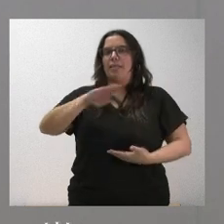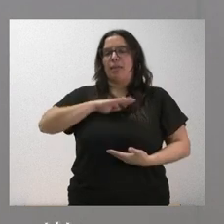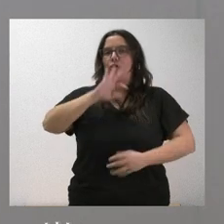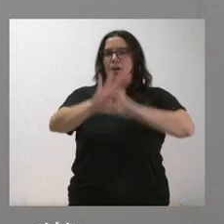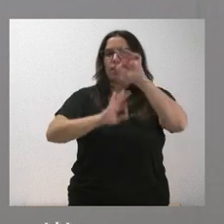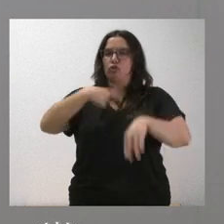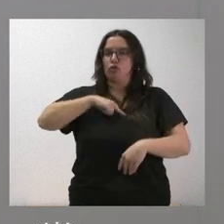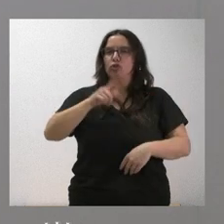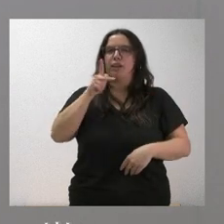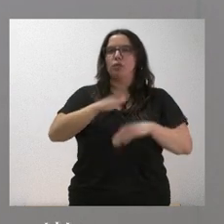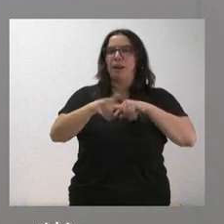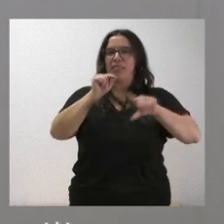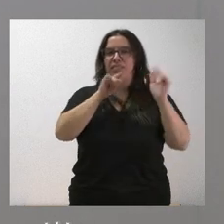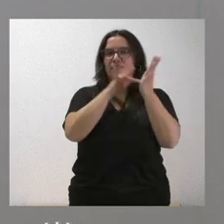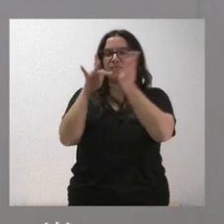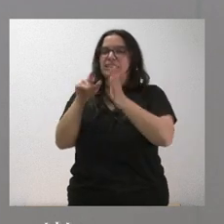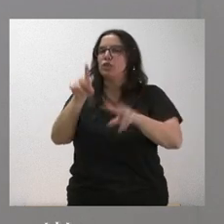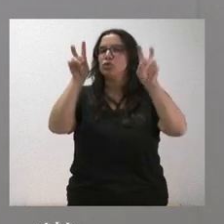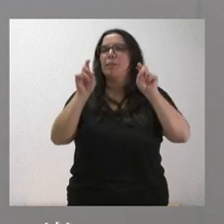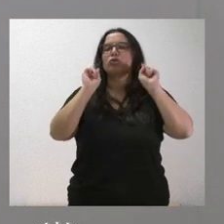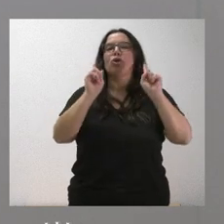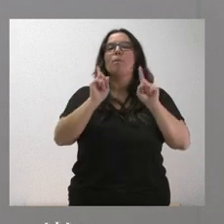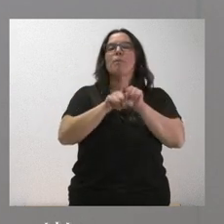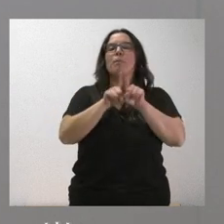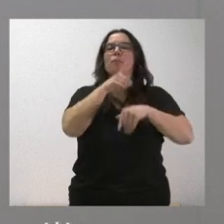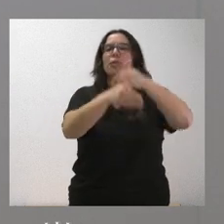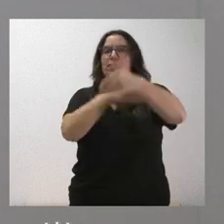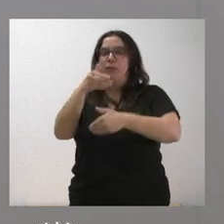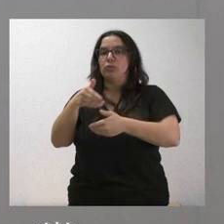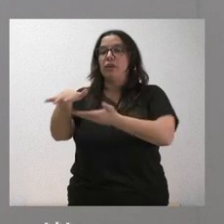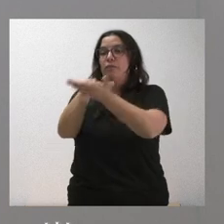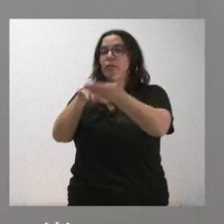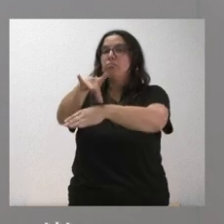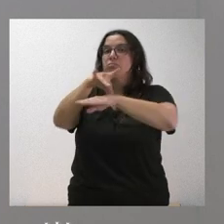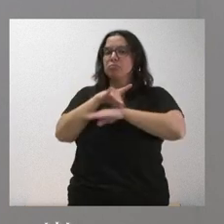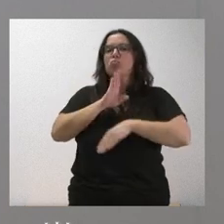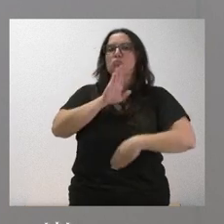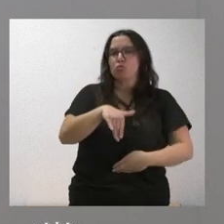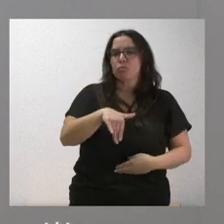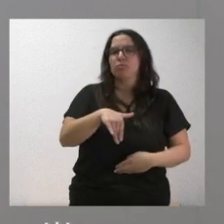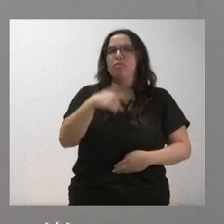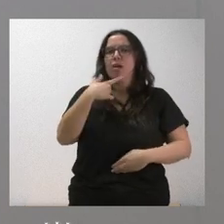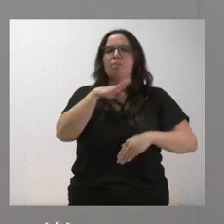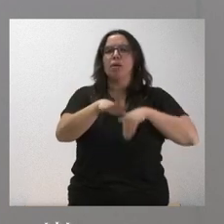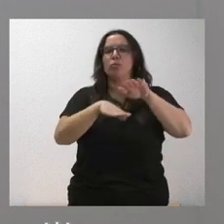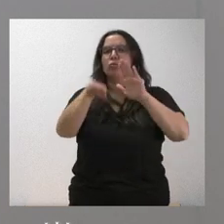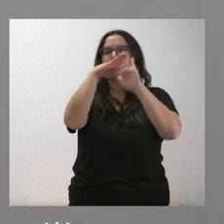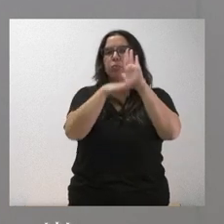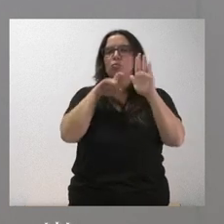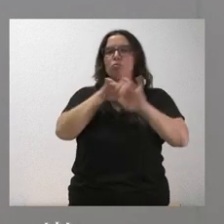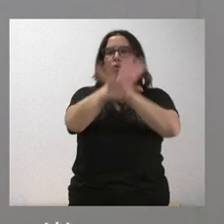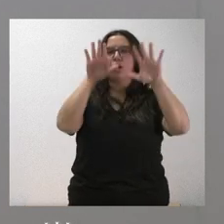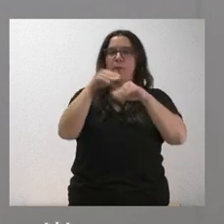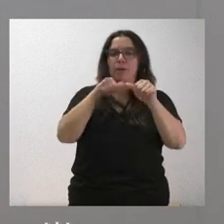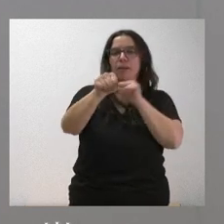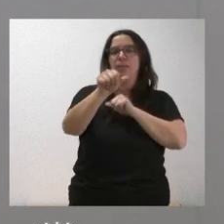fondo del asunto y por tanto es un aspecto formal nos viene muy bien que nos establezcan formalmente Cuál es el procedimiento y nosotros lo Seguiremos para